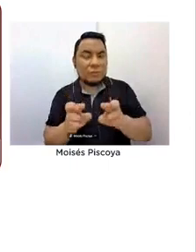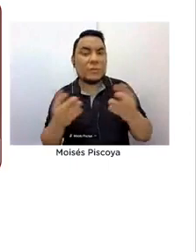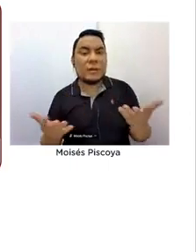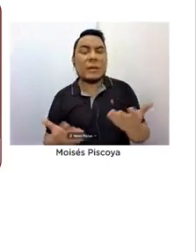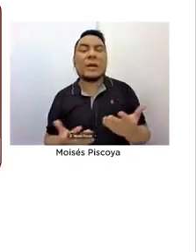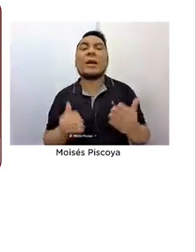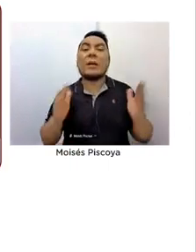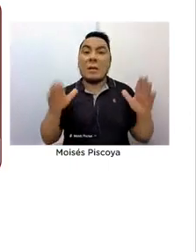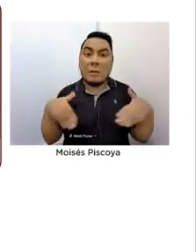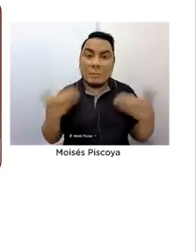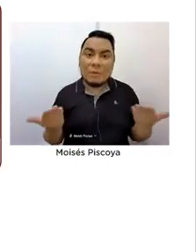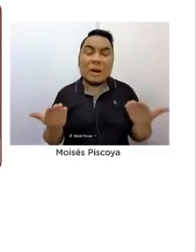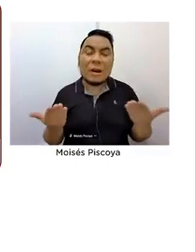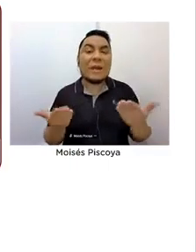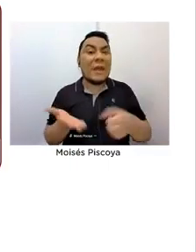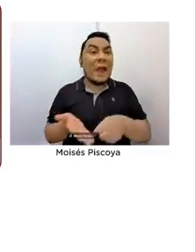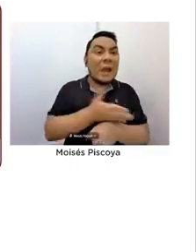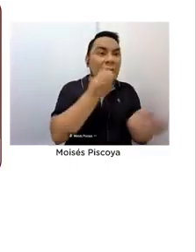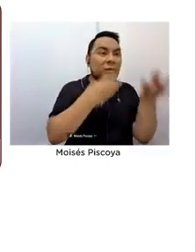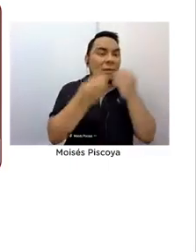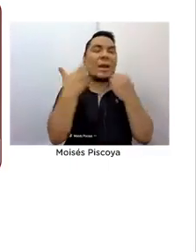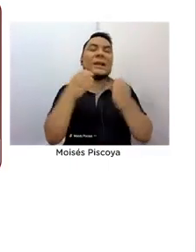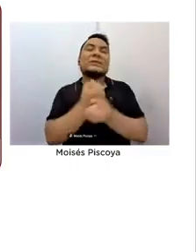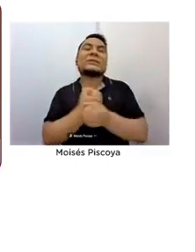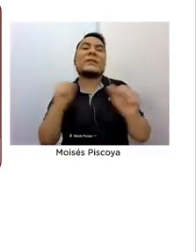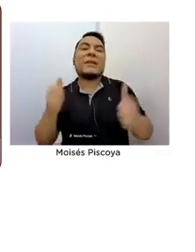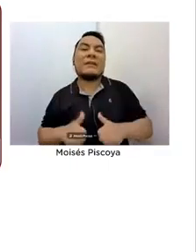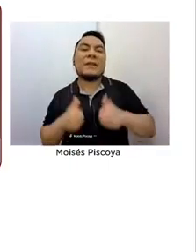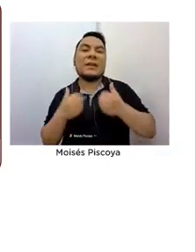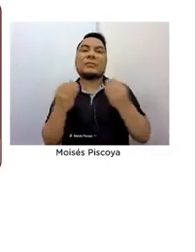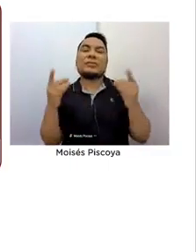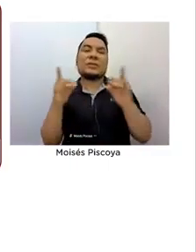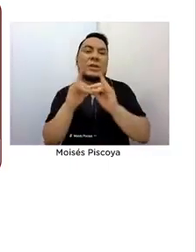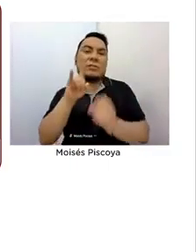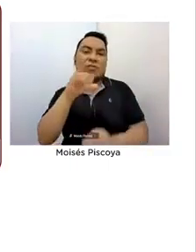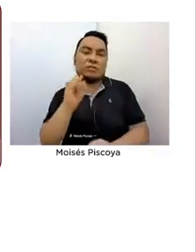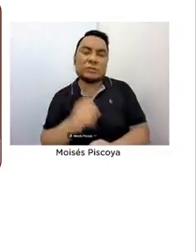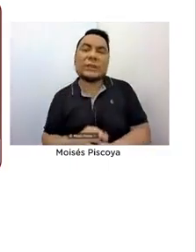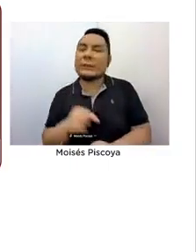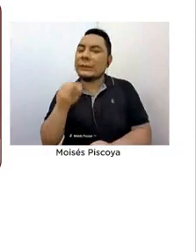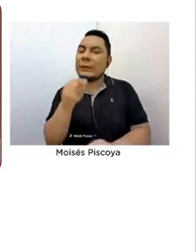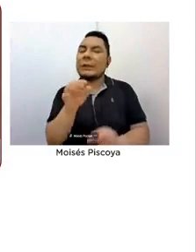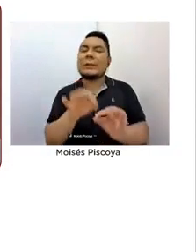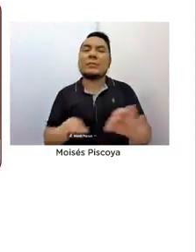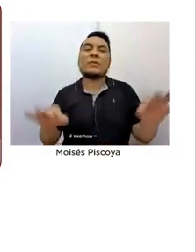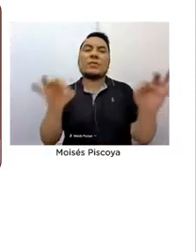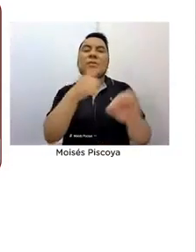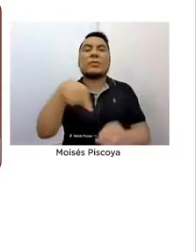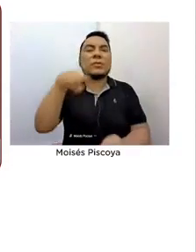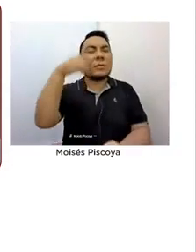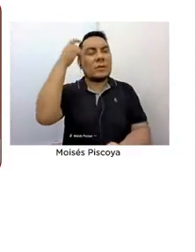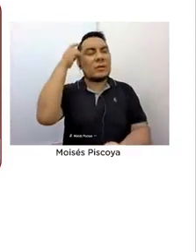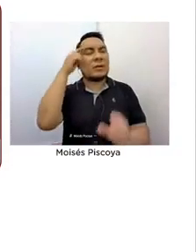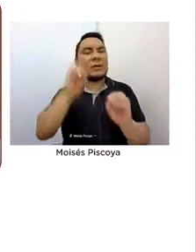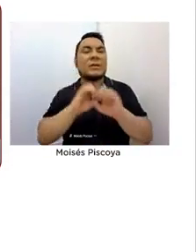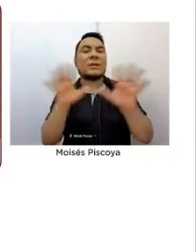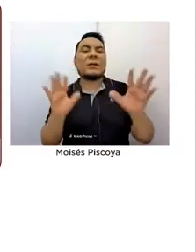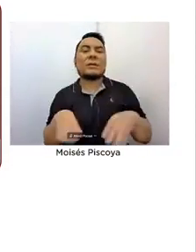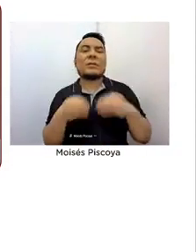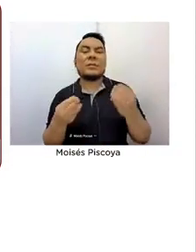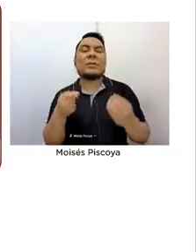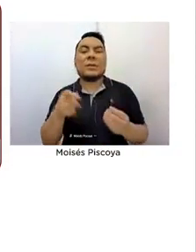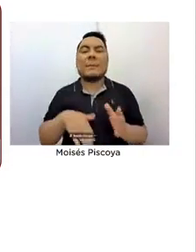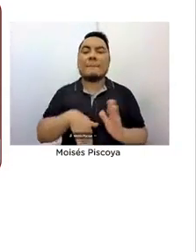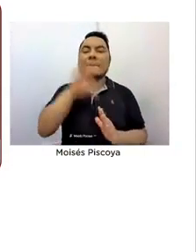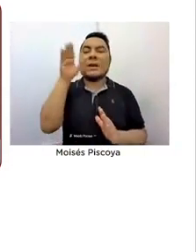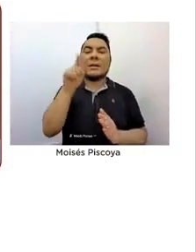puede salvar muchas más vidas que una cama UCI. Y yo creo que eso es muy importante que lo tengamos claro, porque la